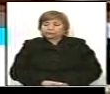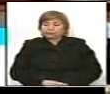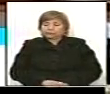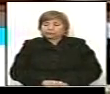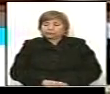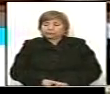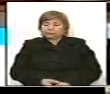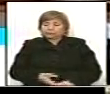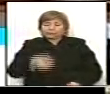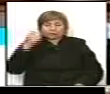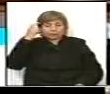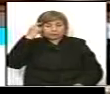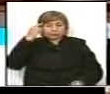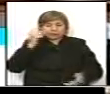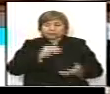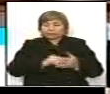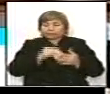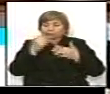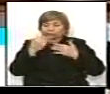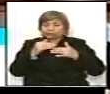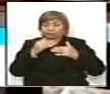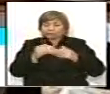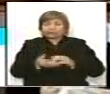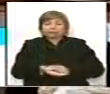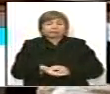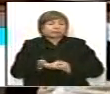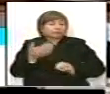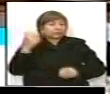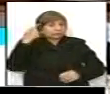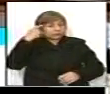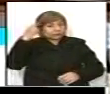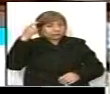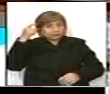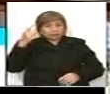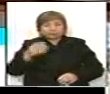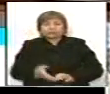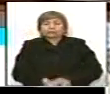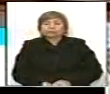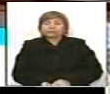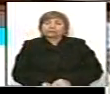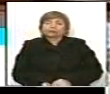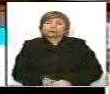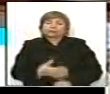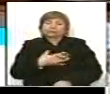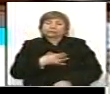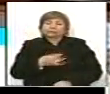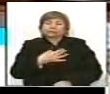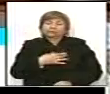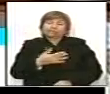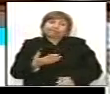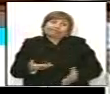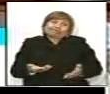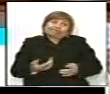O pensamos más en los límites que en el sueño. Me gustaría,